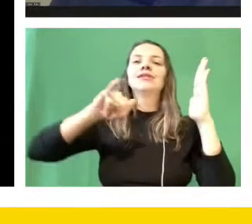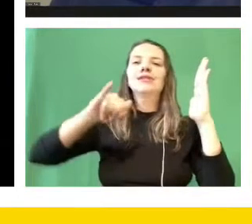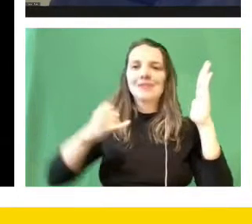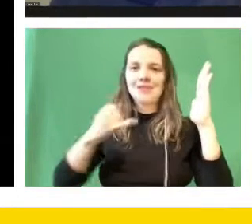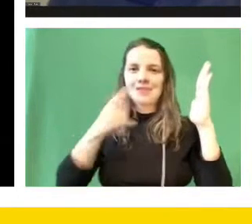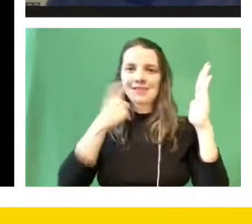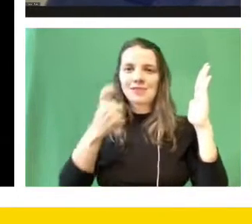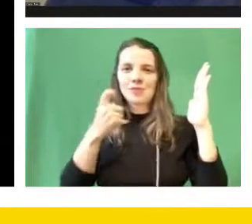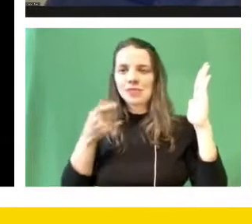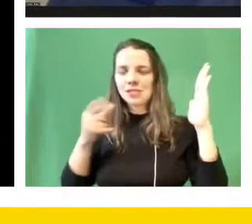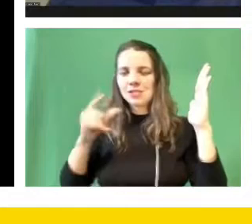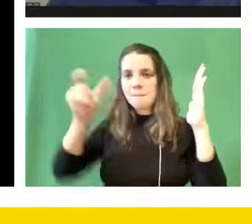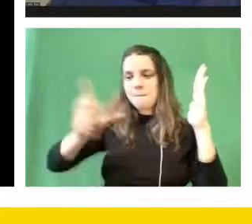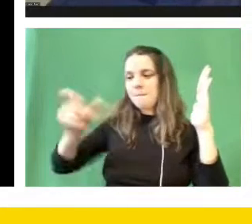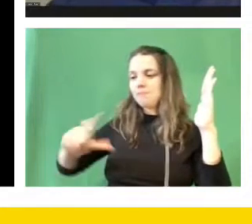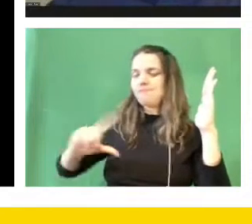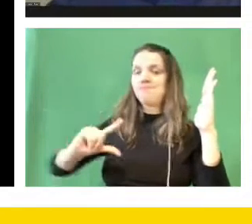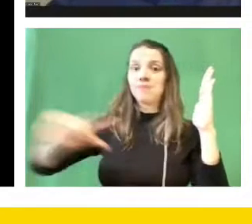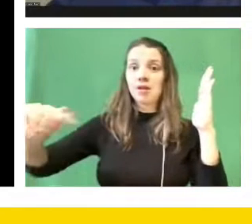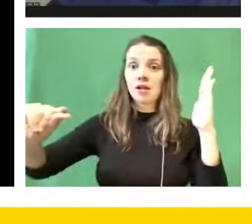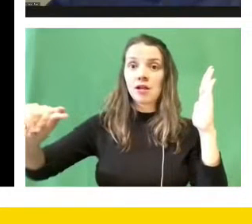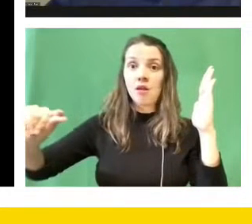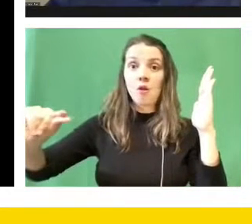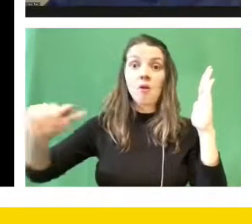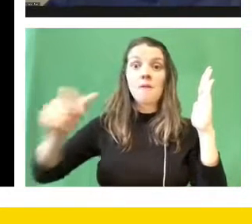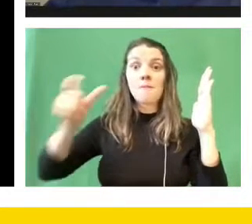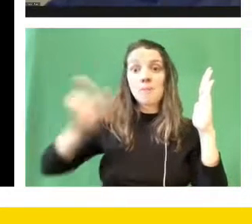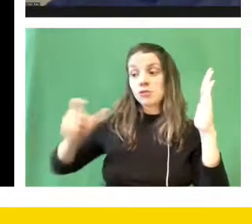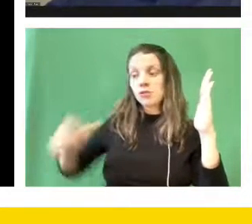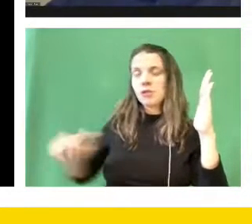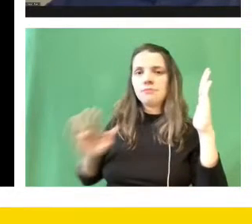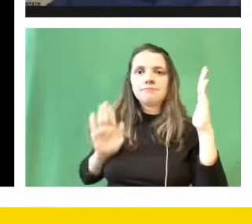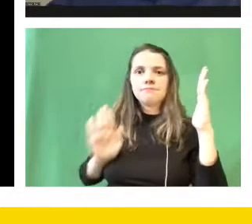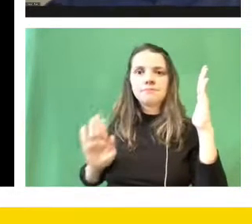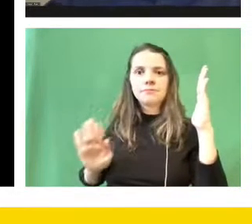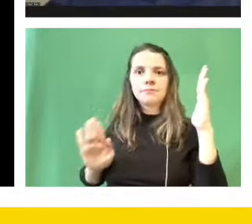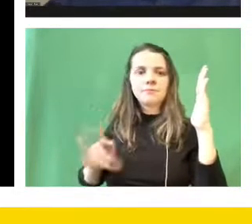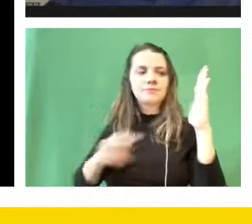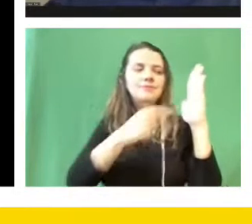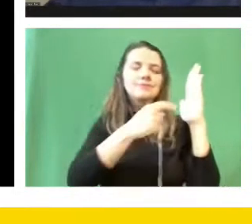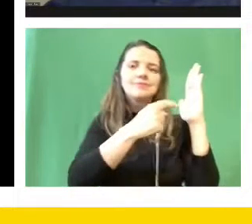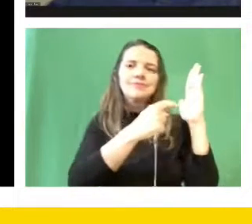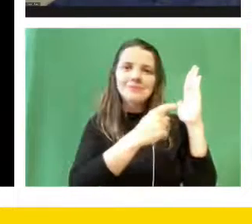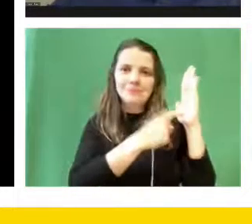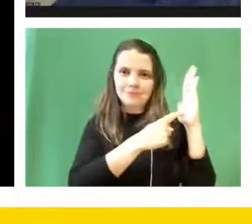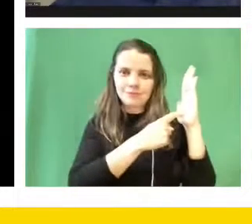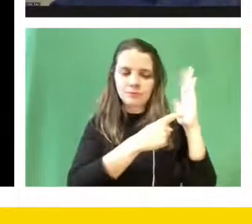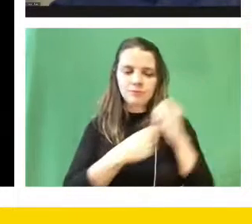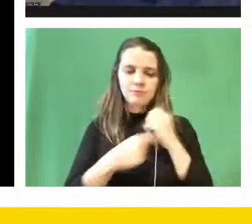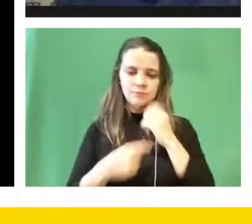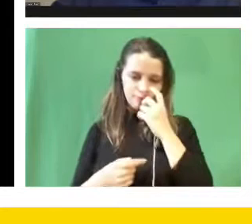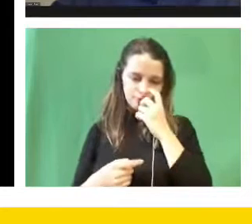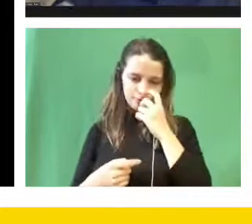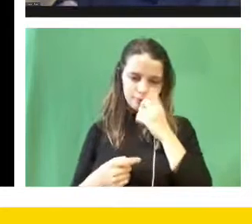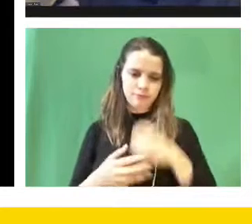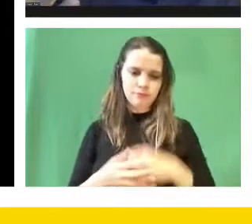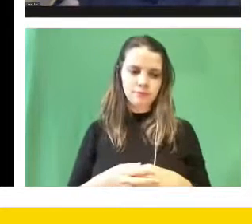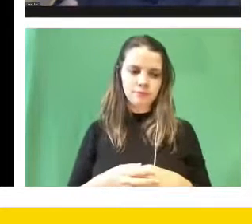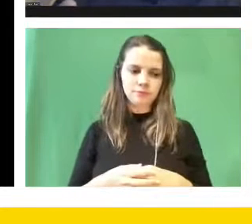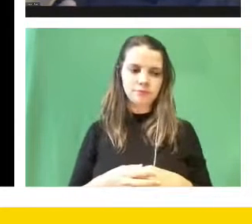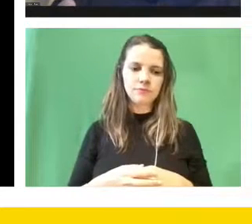es una tarea constante que en el fondo también debe estar enfocada en el fondo ser un